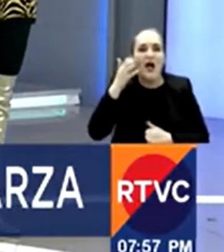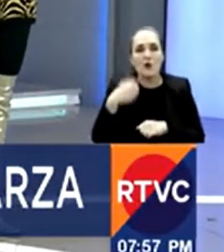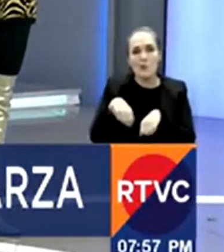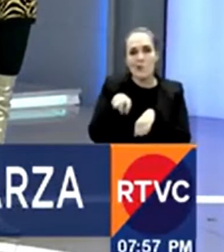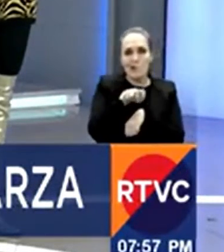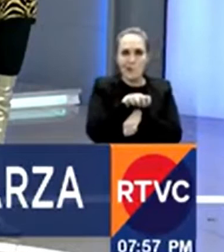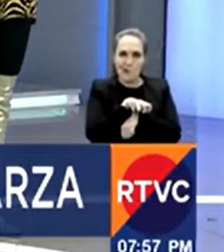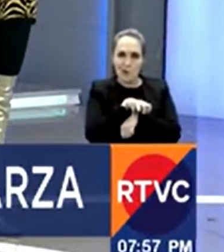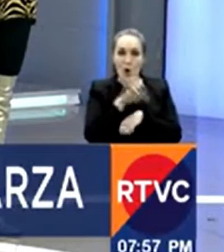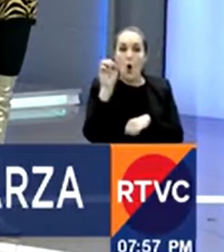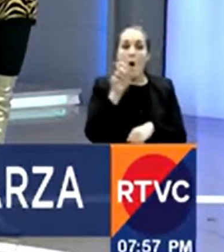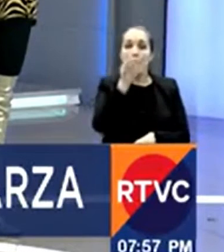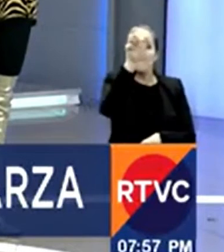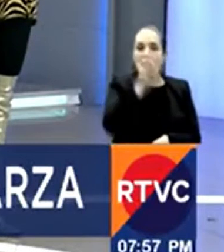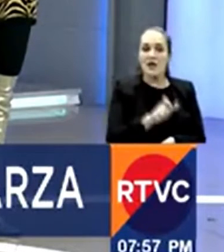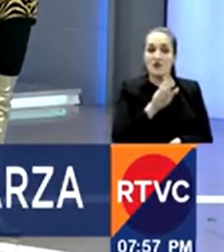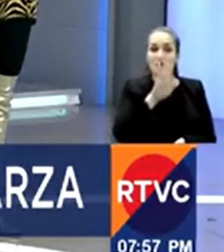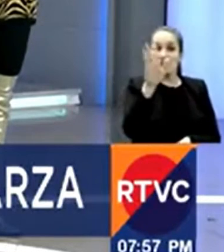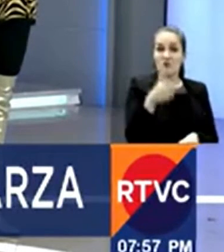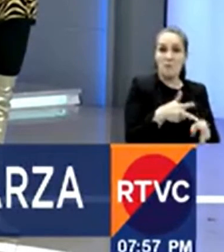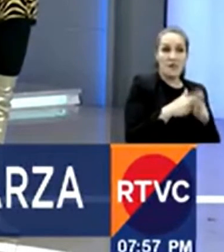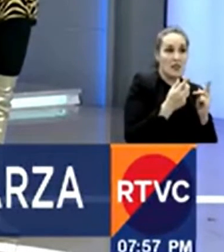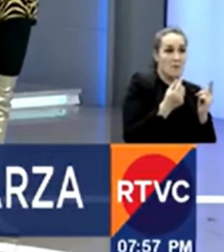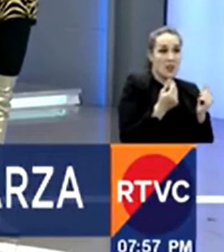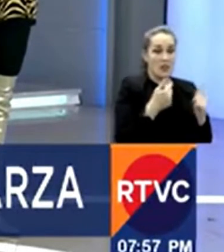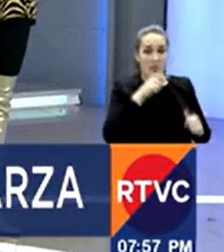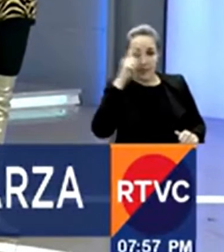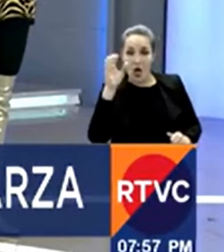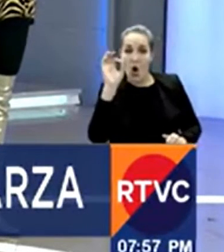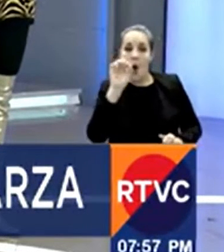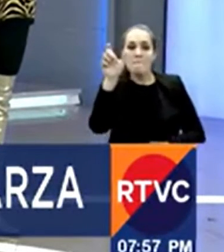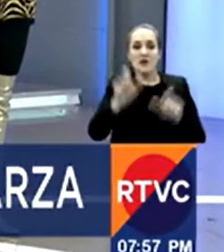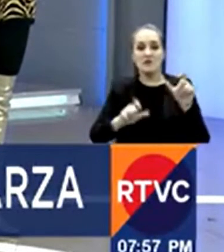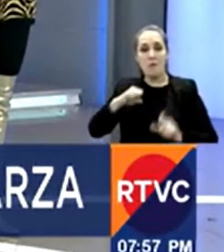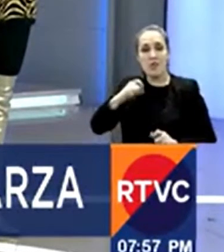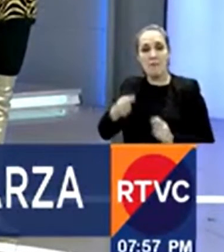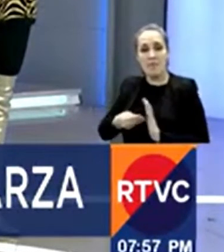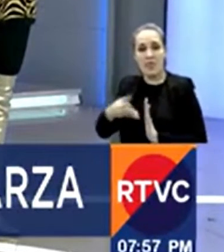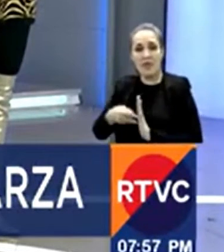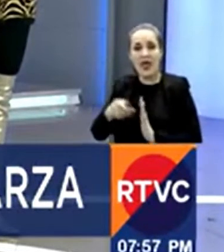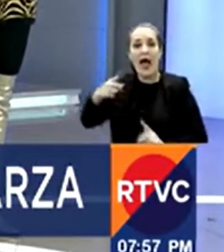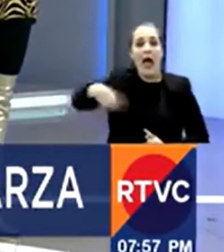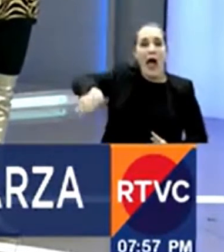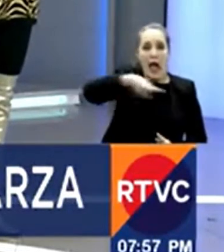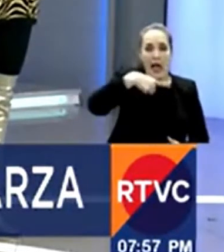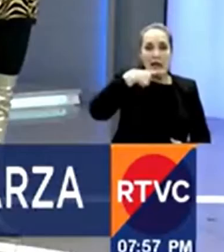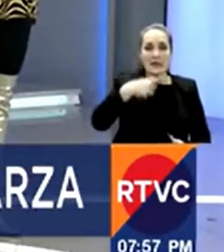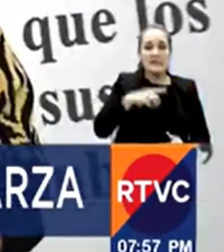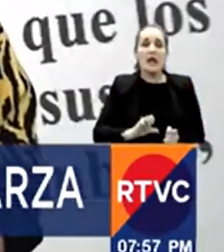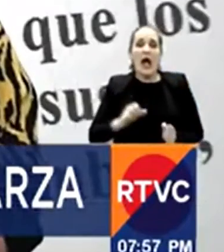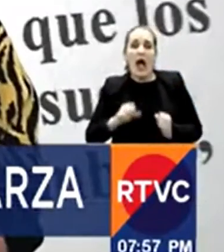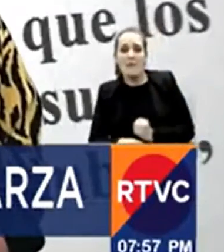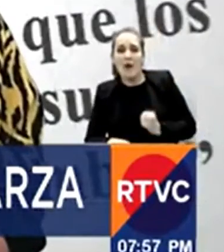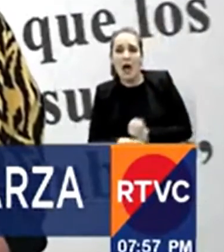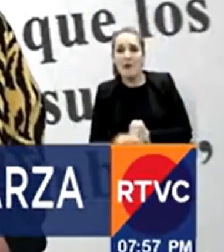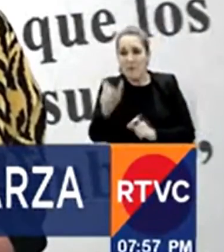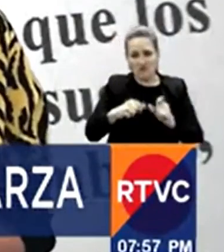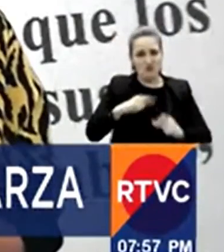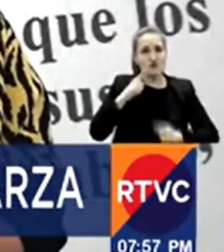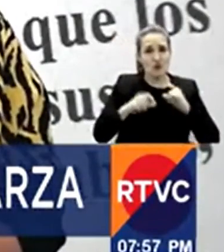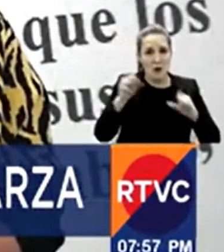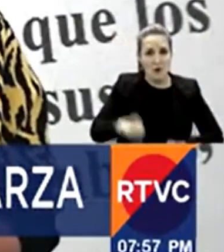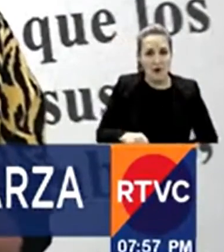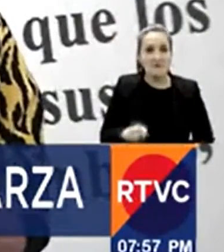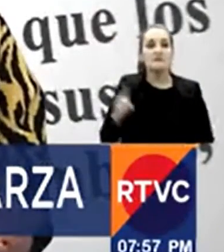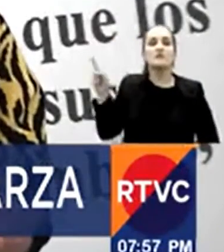del burgués invertebrado, en la frase "mi pueblo", con que los políticos diseñan sus campañas en la sombra. Este es un verso del